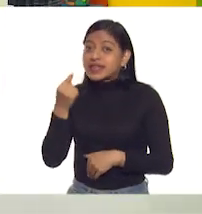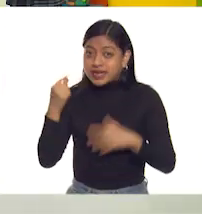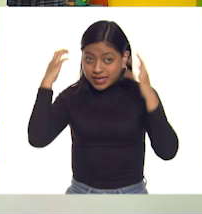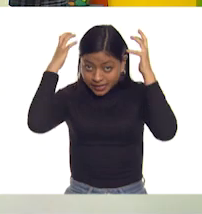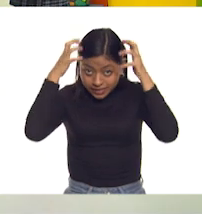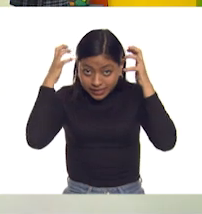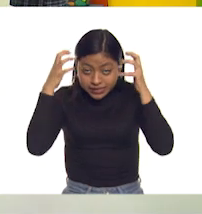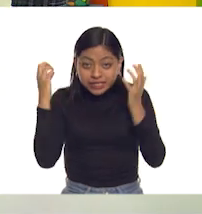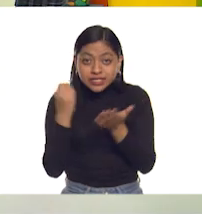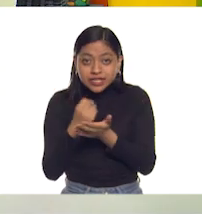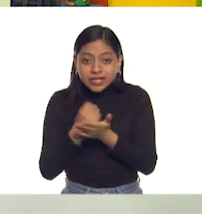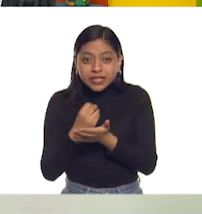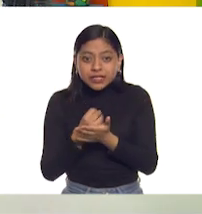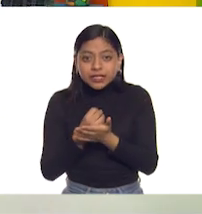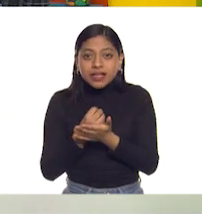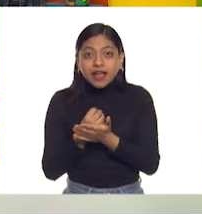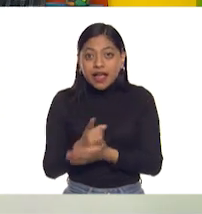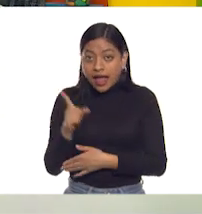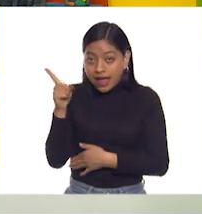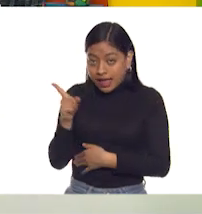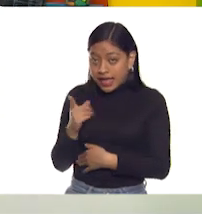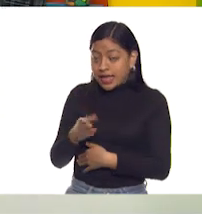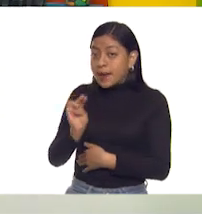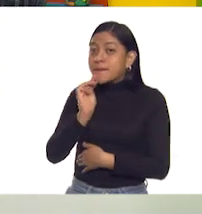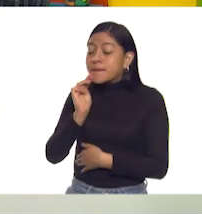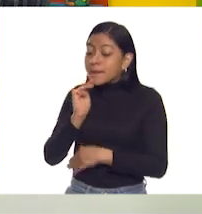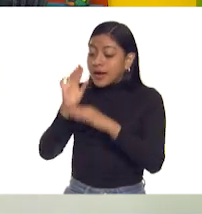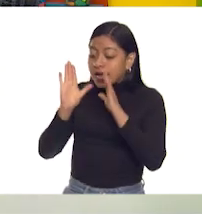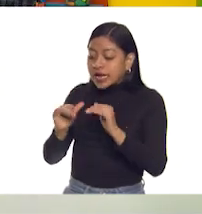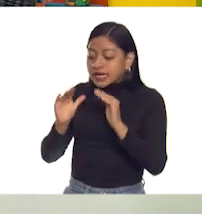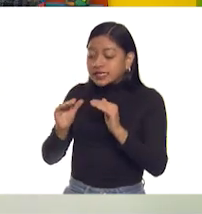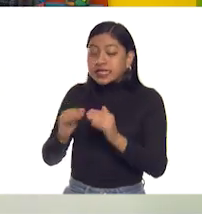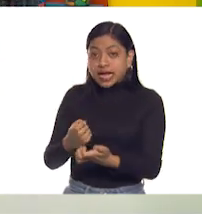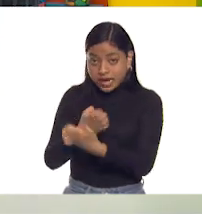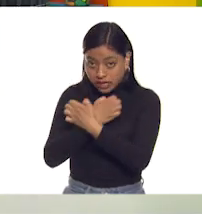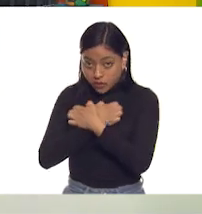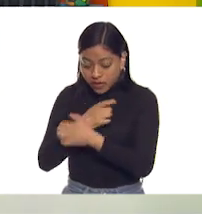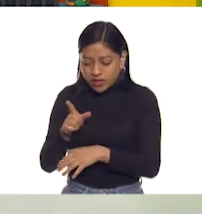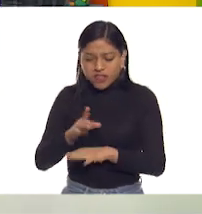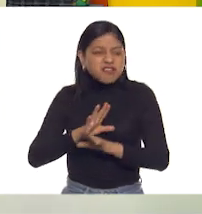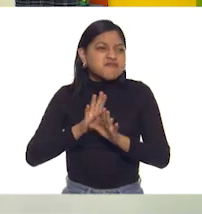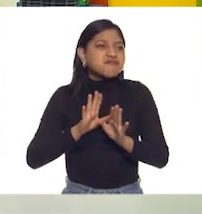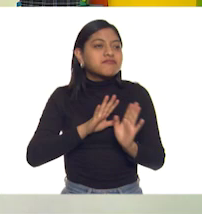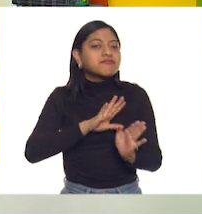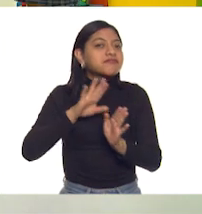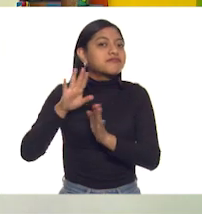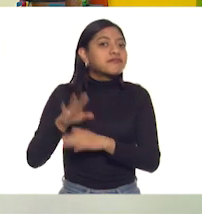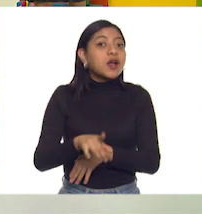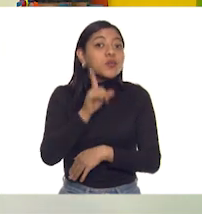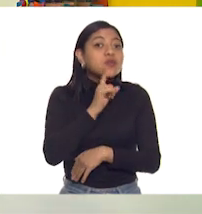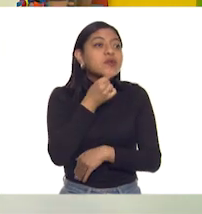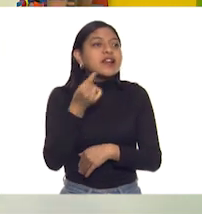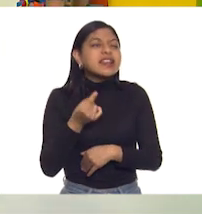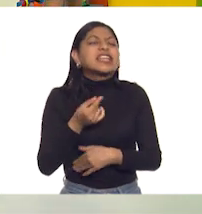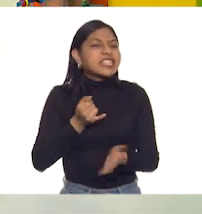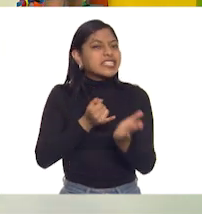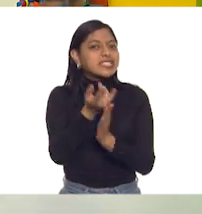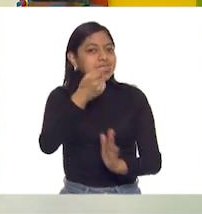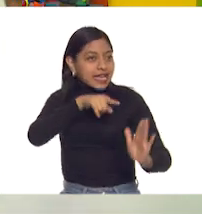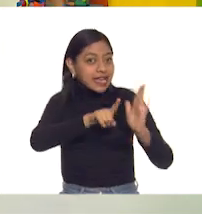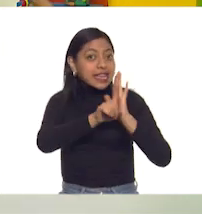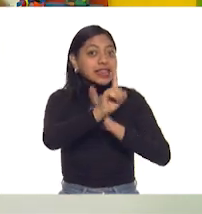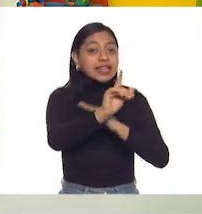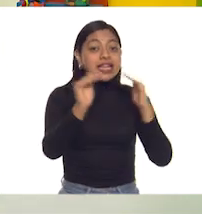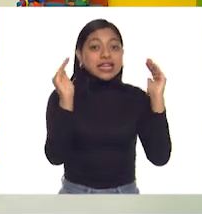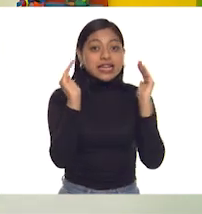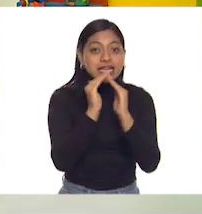se le olvidaron los modales que su mamá le había inculcado y decidió entrar a la casa de los